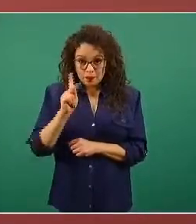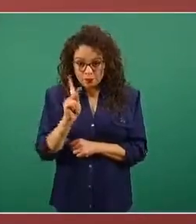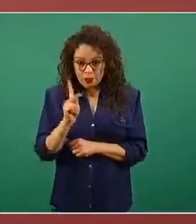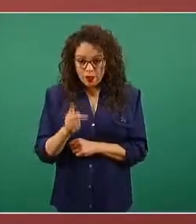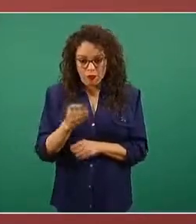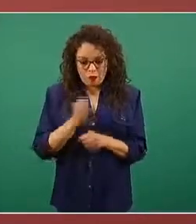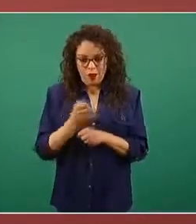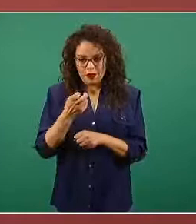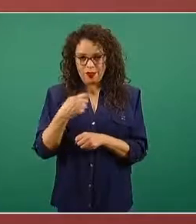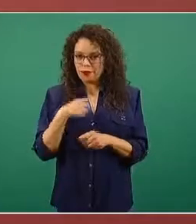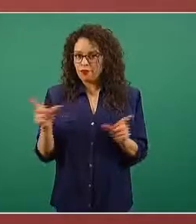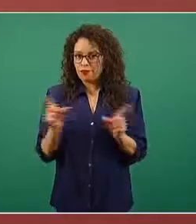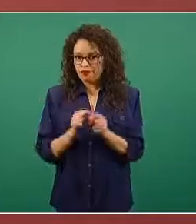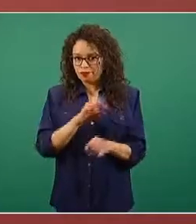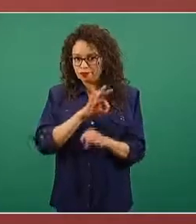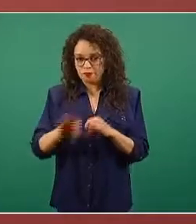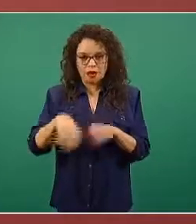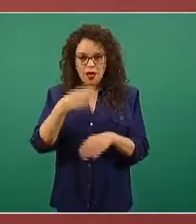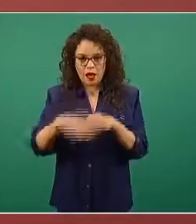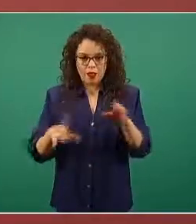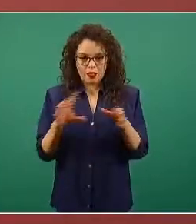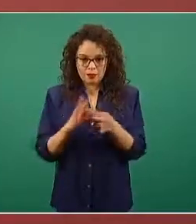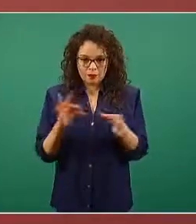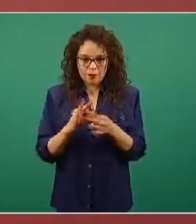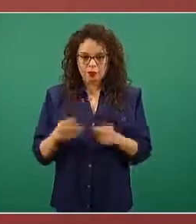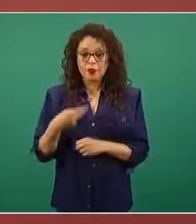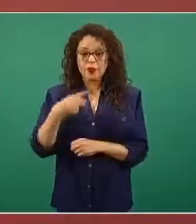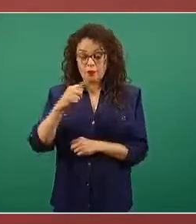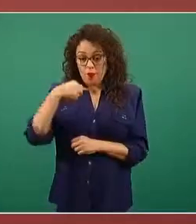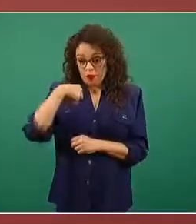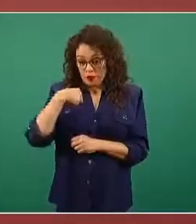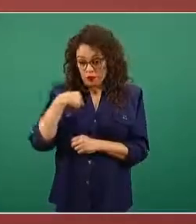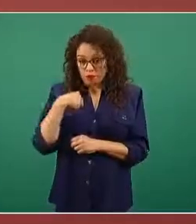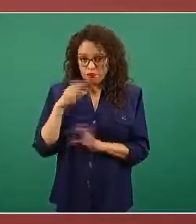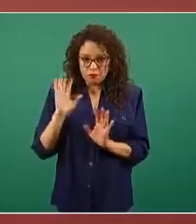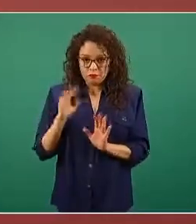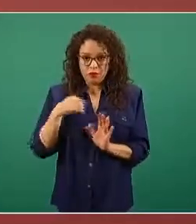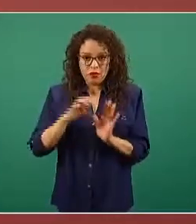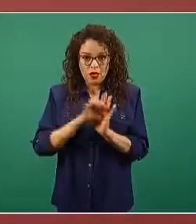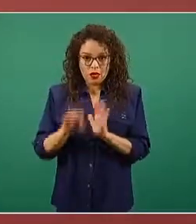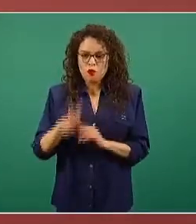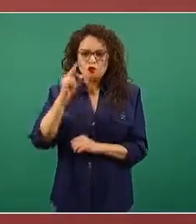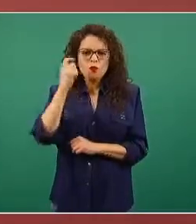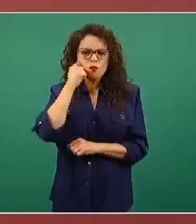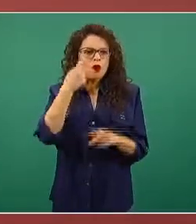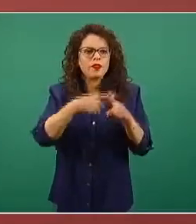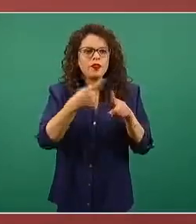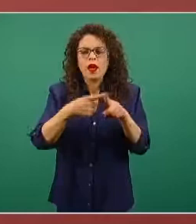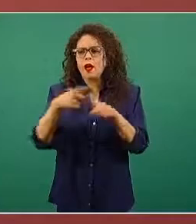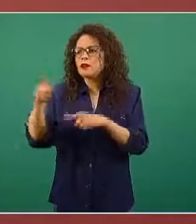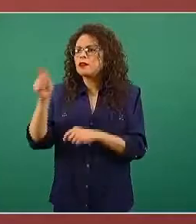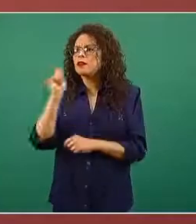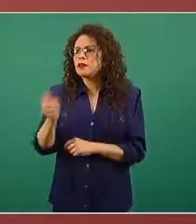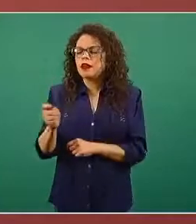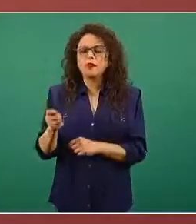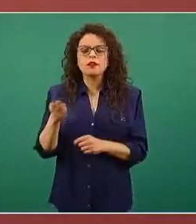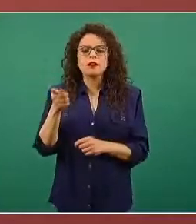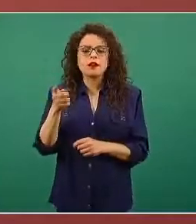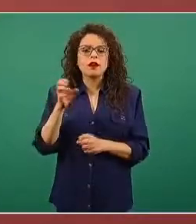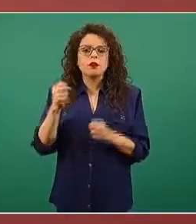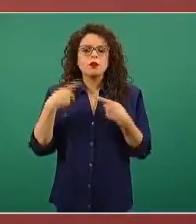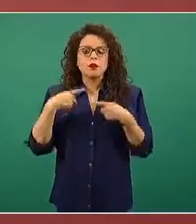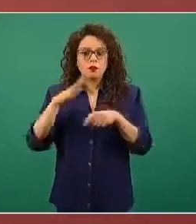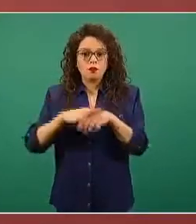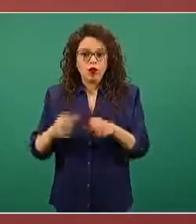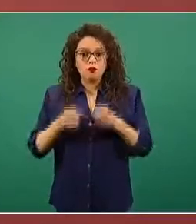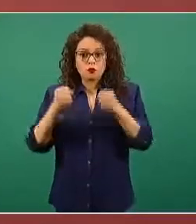que yo y cualquier persona en una situación como la mía, independientemente de quién haya sido el potencial persona